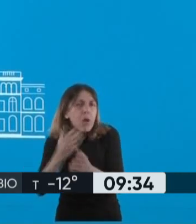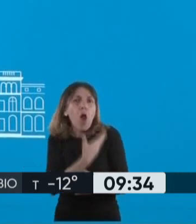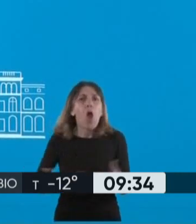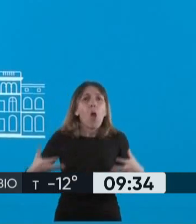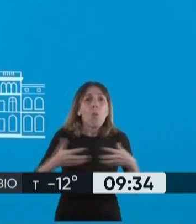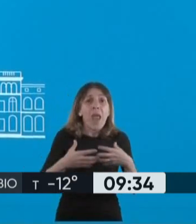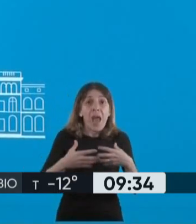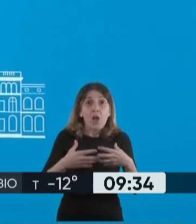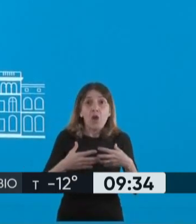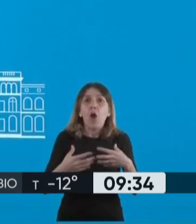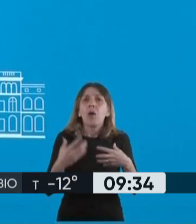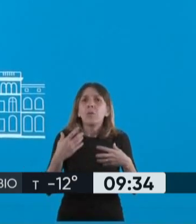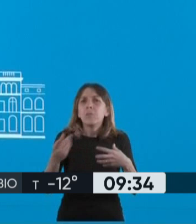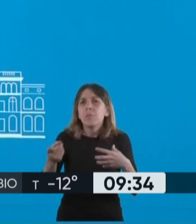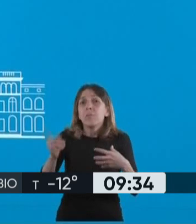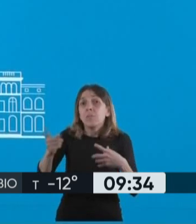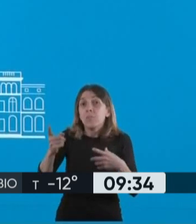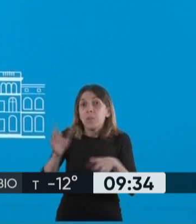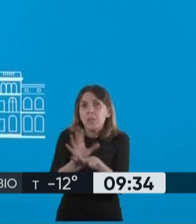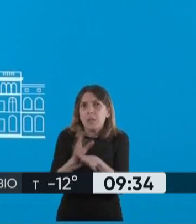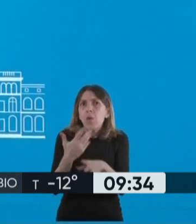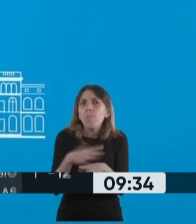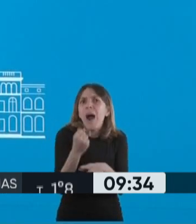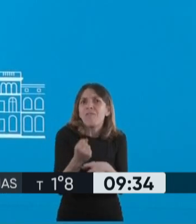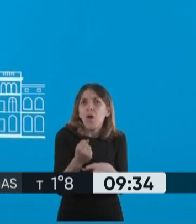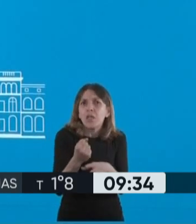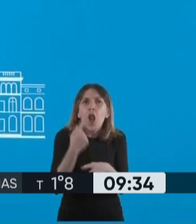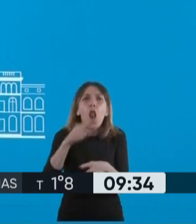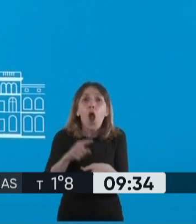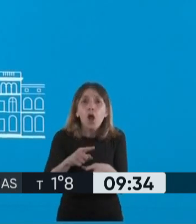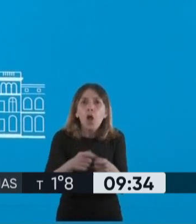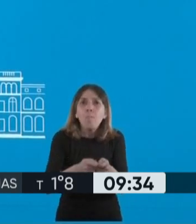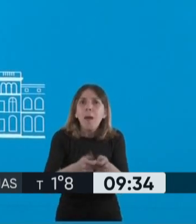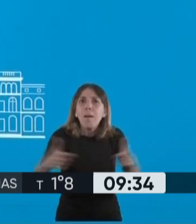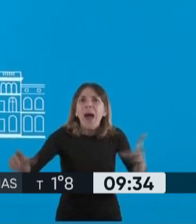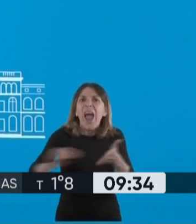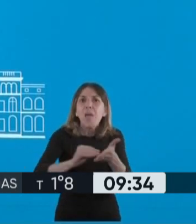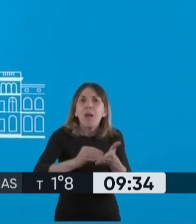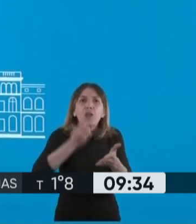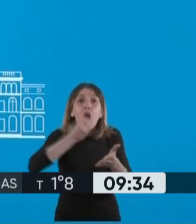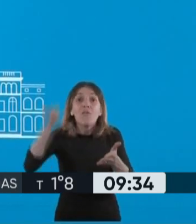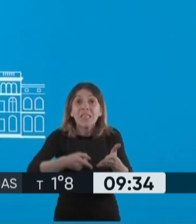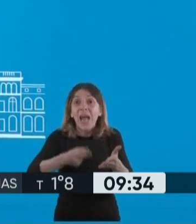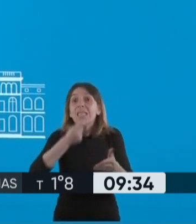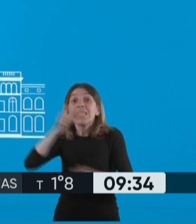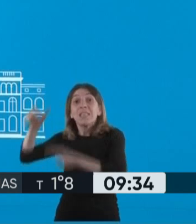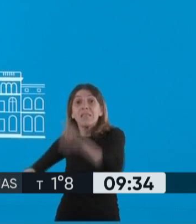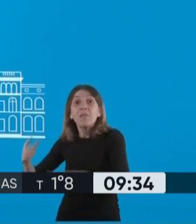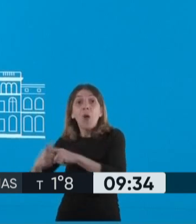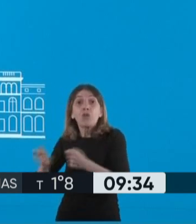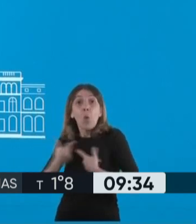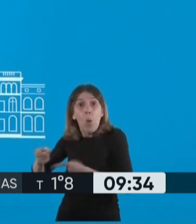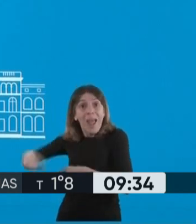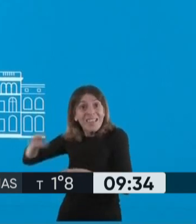es fortalecer la creación de empleo, la creación de empleo registrado y para los trabajadores informales otro tipo de medidas, que no